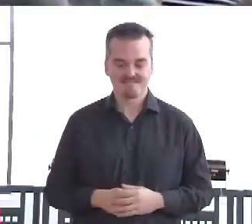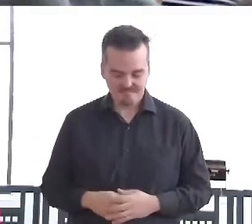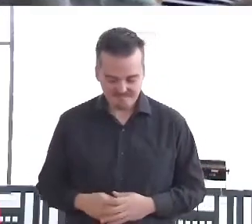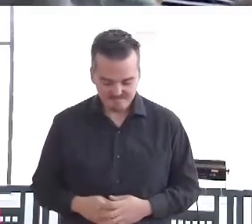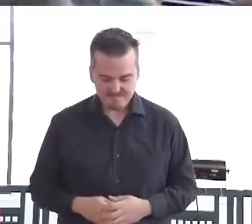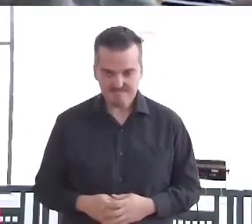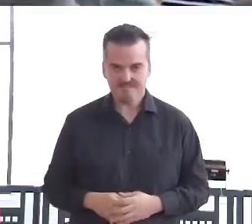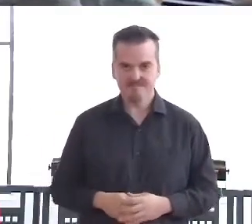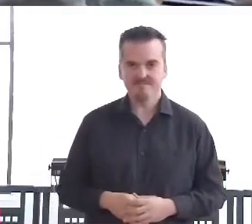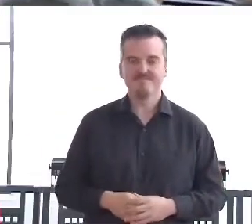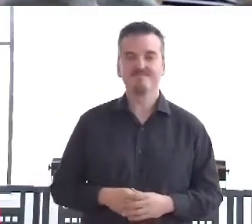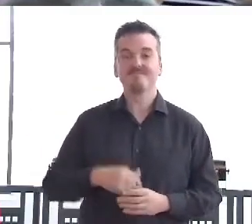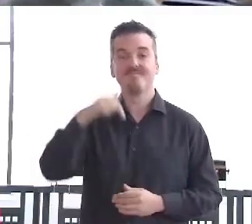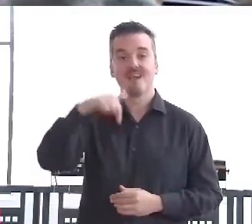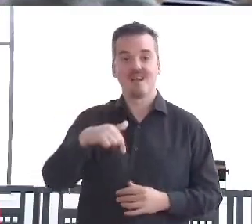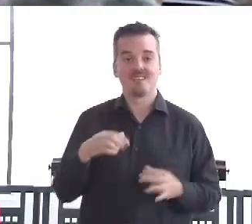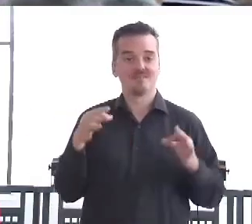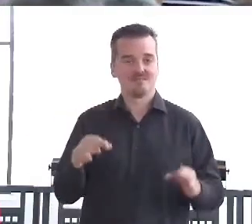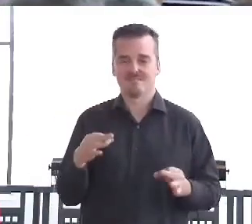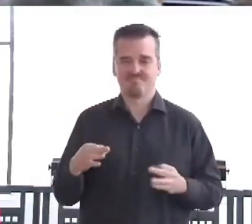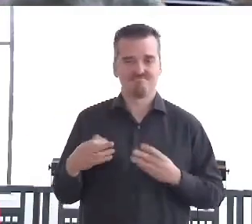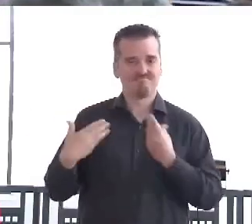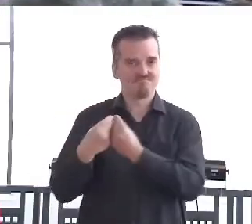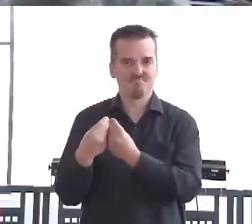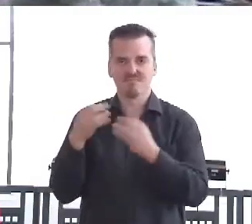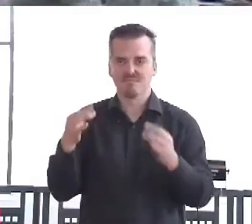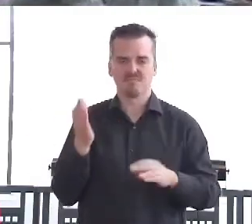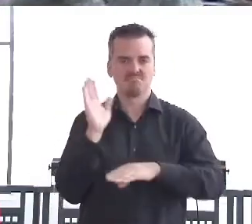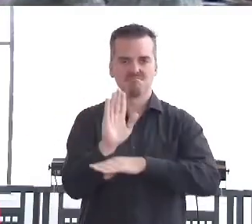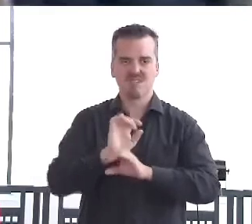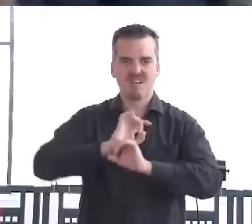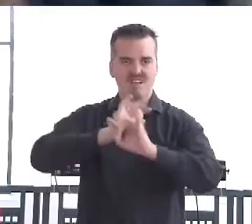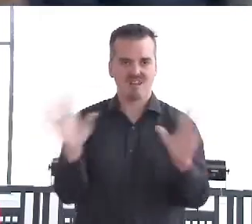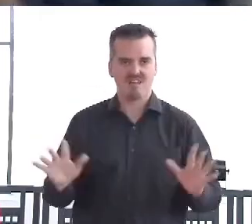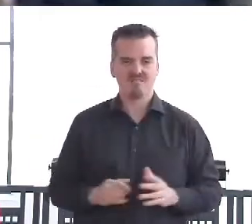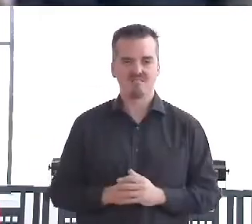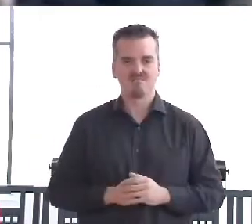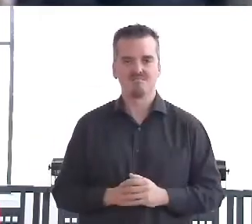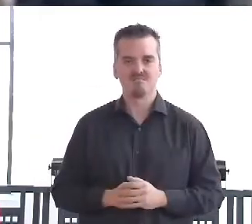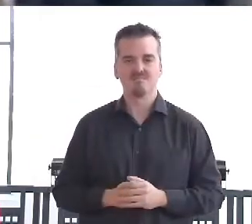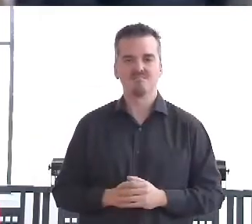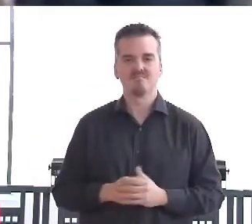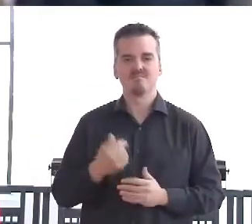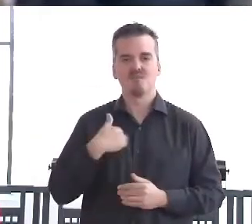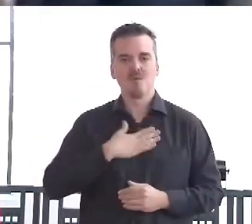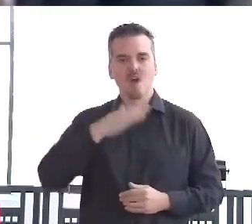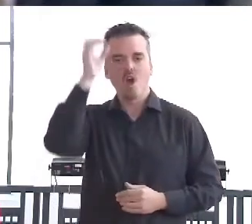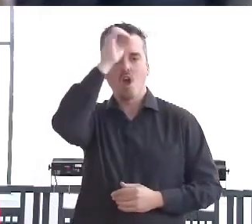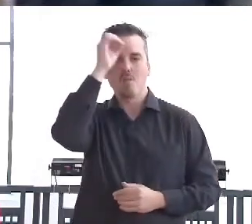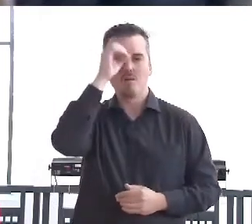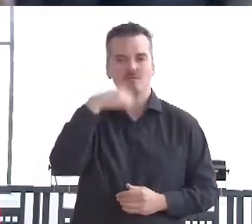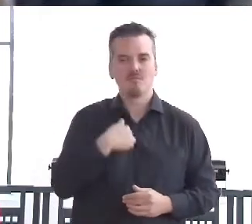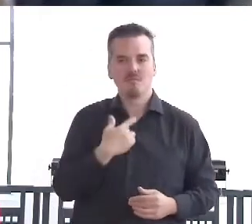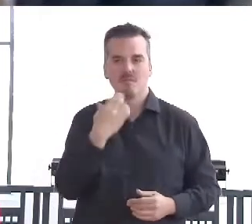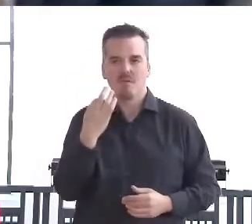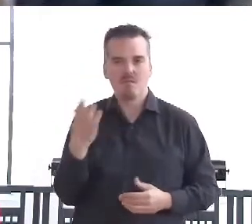A mí me van a tener siempre posicionado. No tengo por qué implicar a nadie en mis opiniones. No tengo